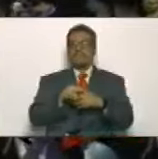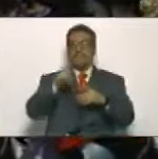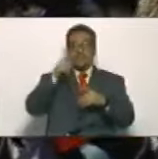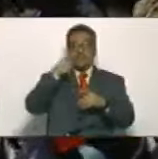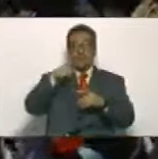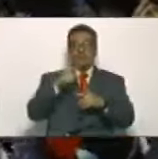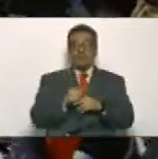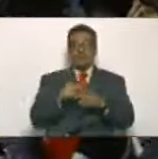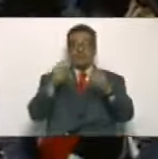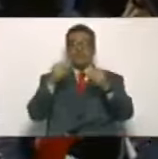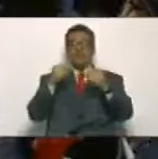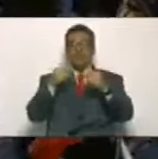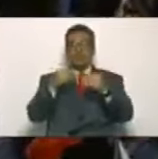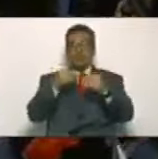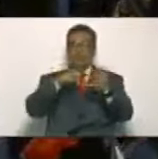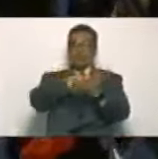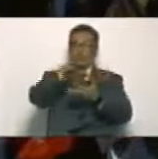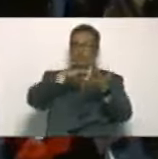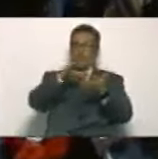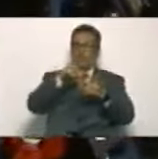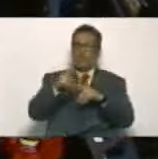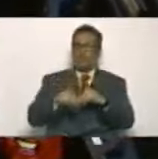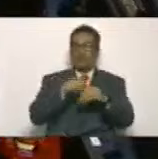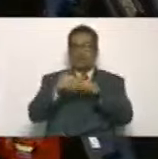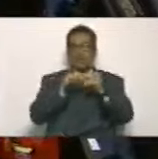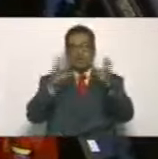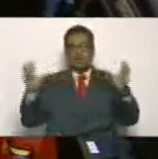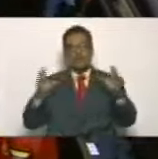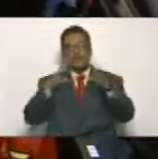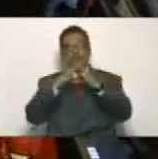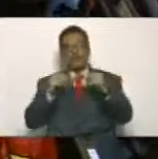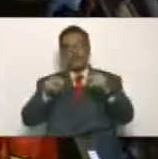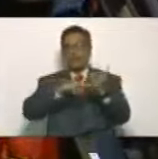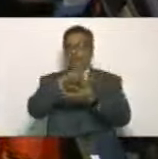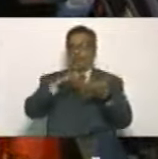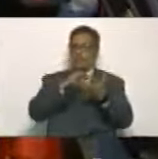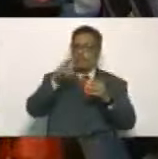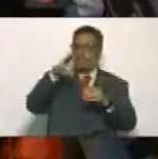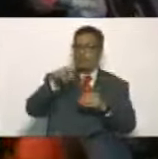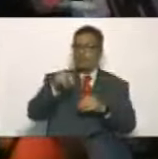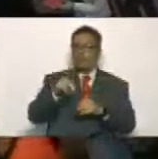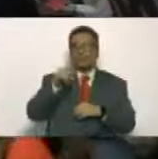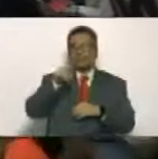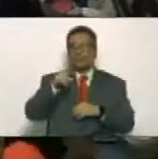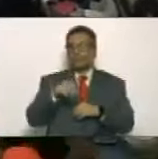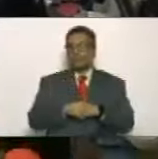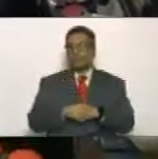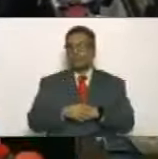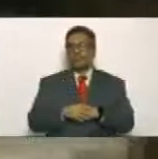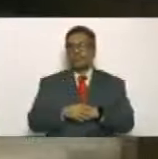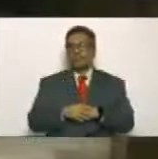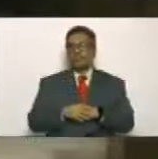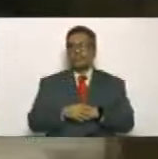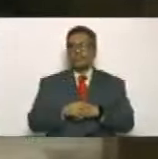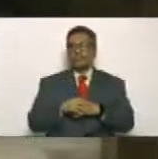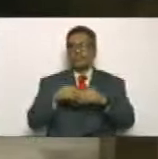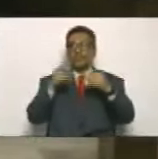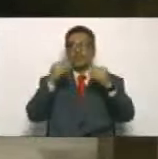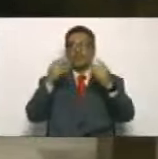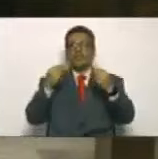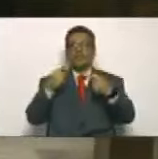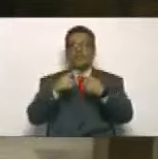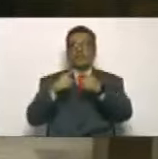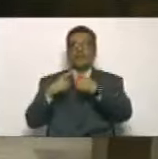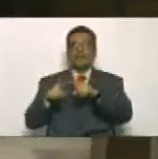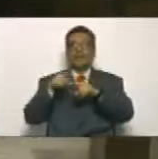Todavía hay muchos problemas. No se han resuelto todos los problemas, ¿no? Por múltiples factores